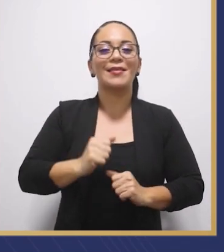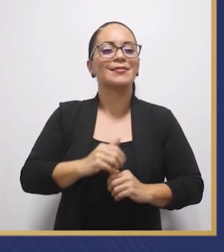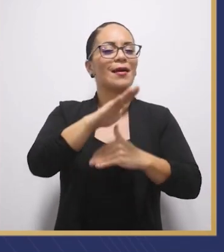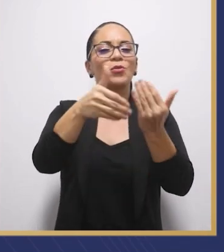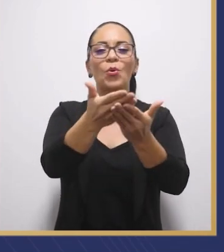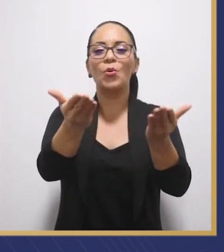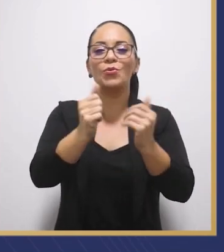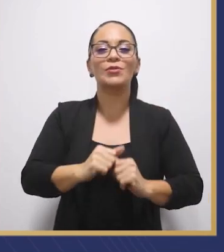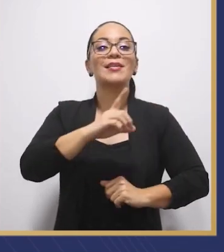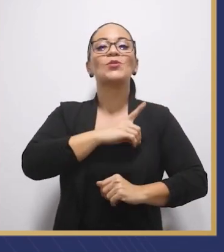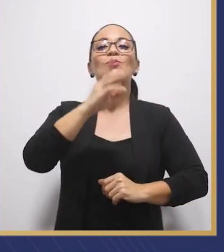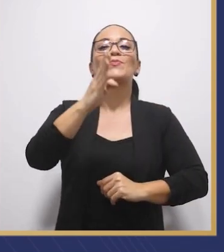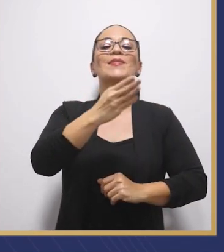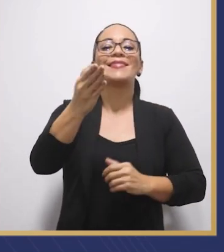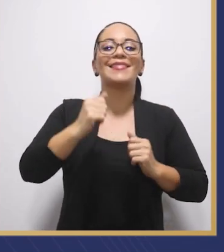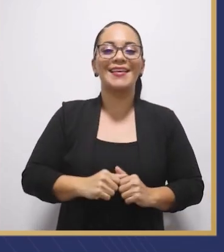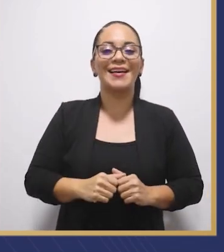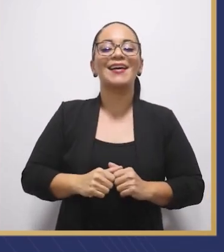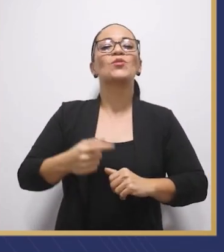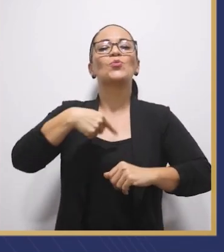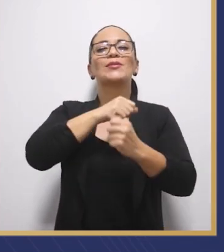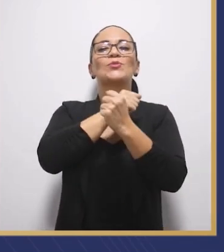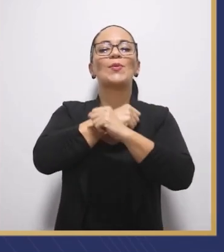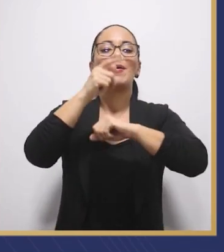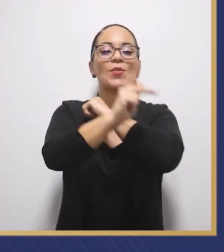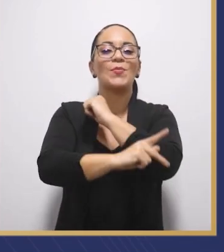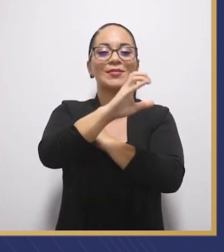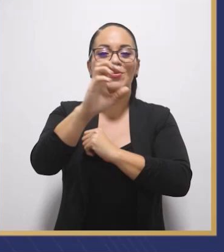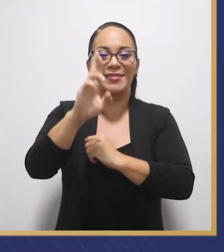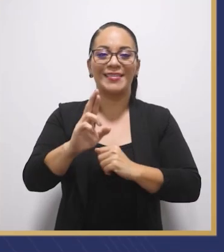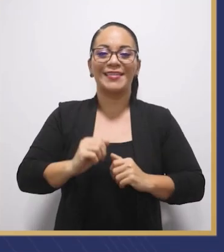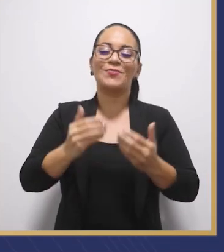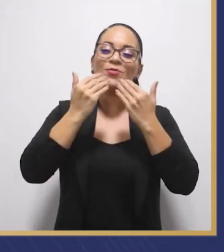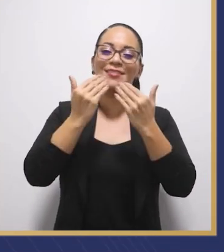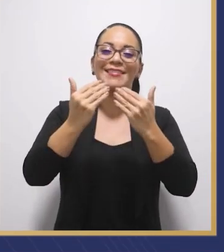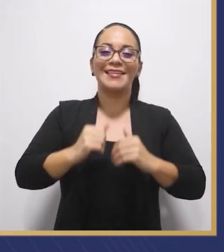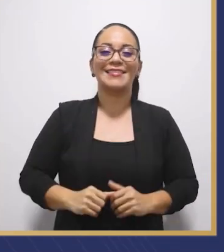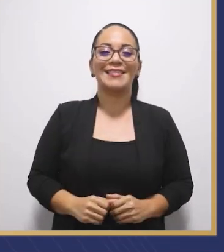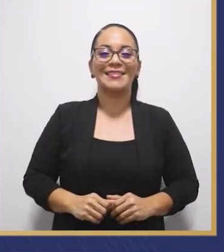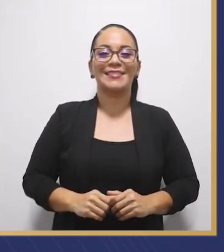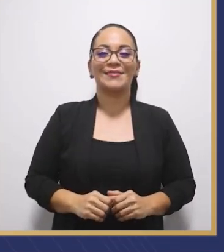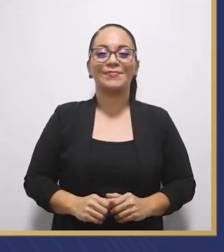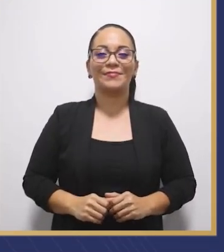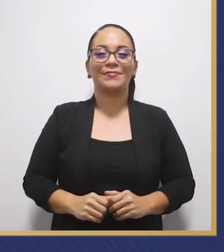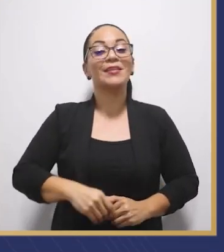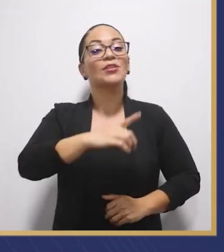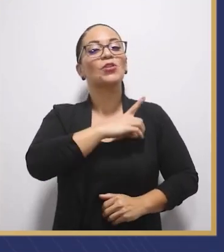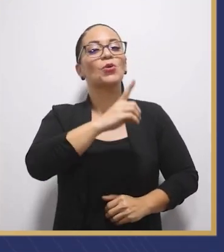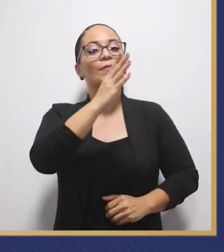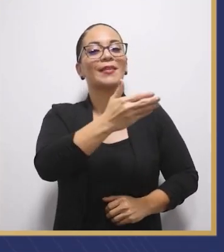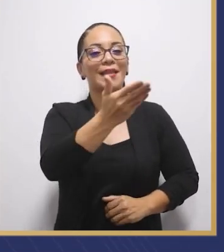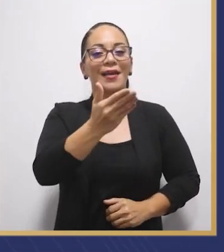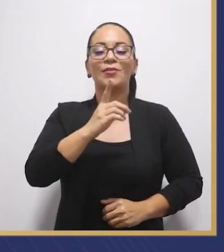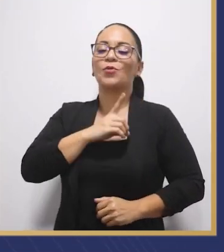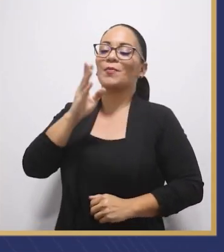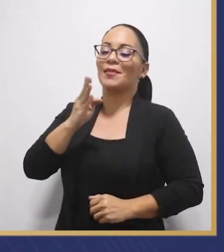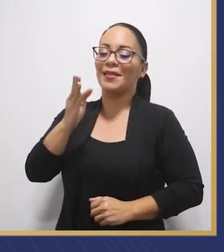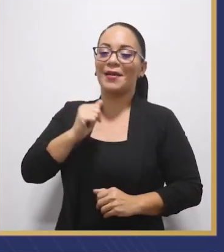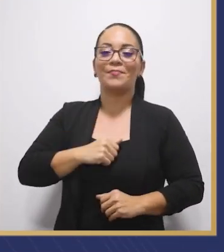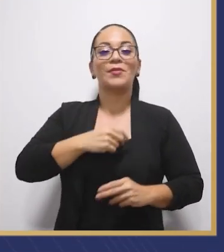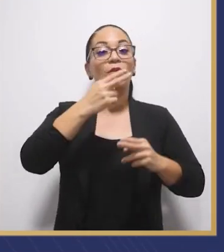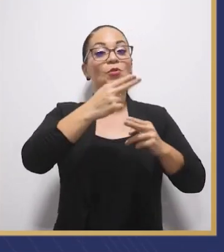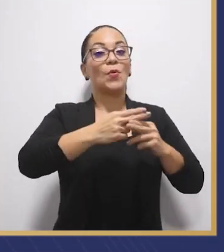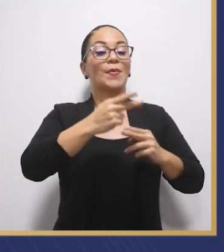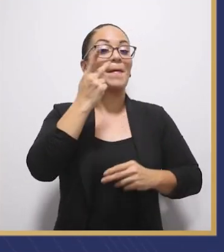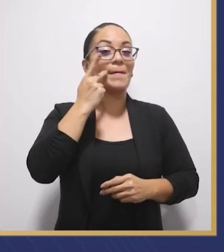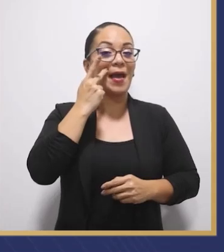ustedes todos y que Dios bendiga a nuestra amada Costa Rica. Muchas gracias. Dios los bendiga. Dios los bendiga.